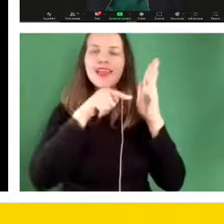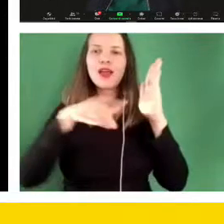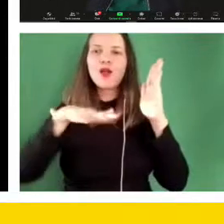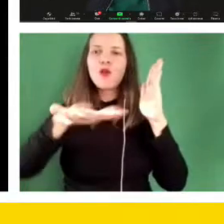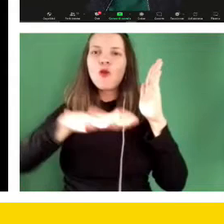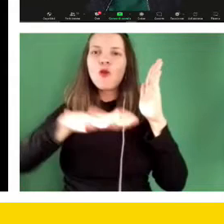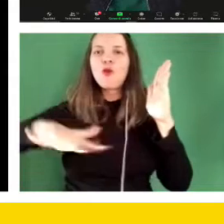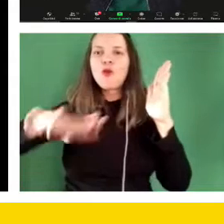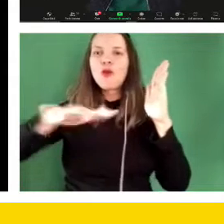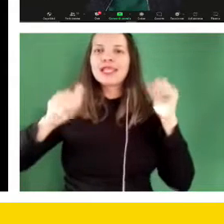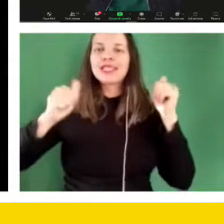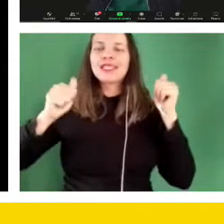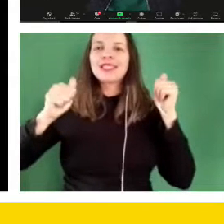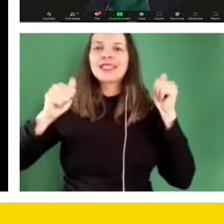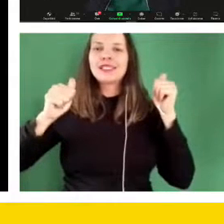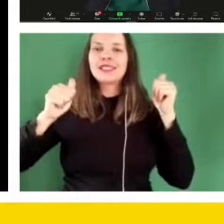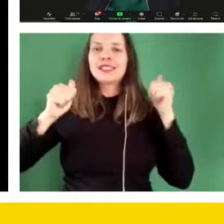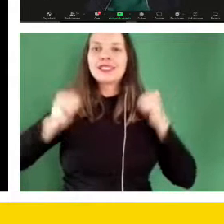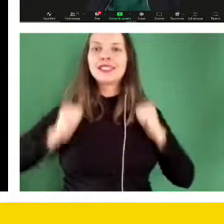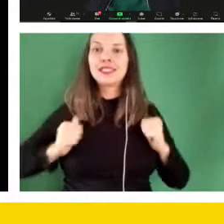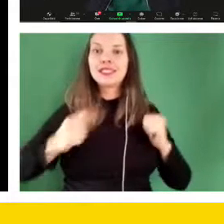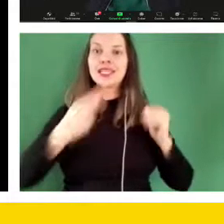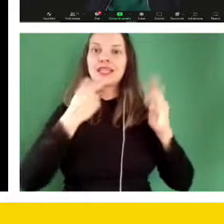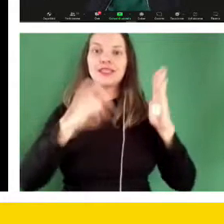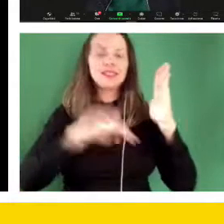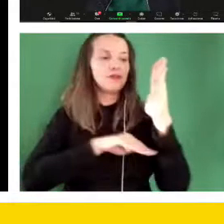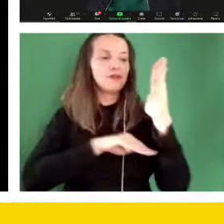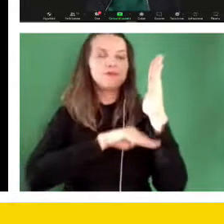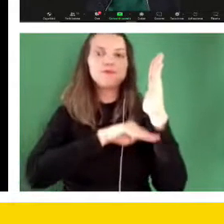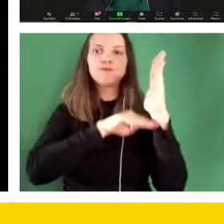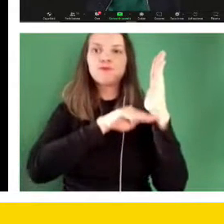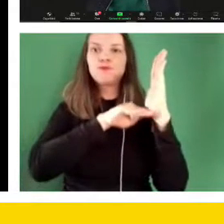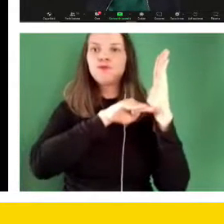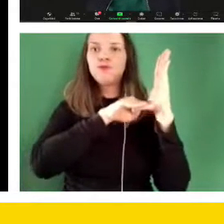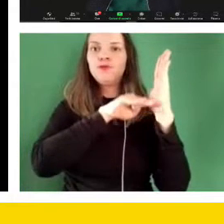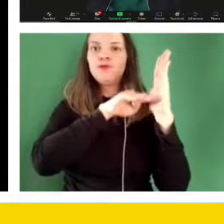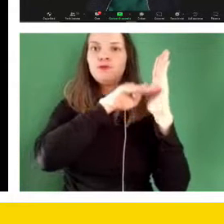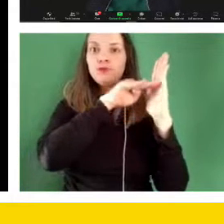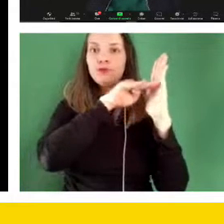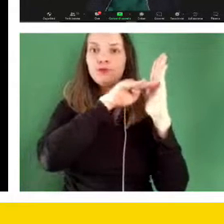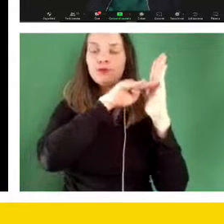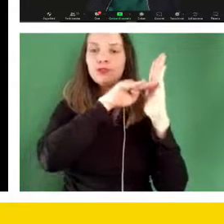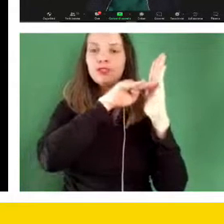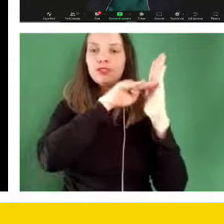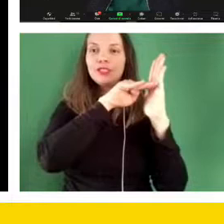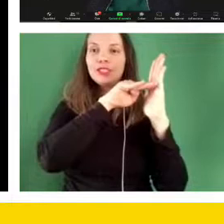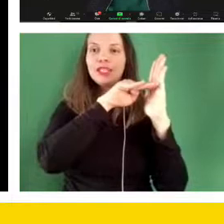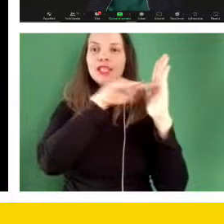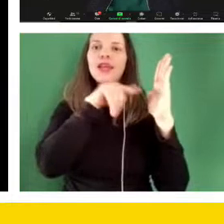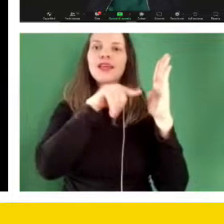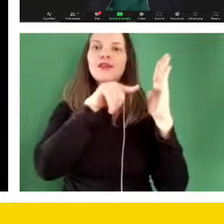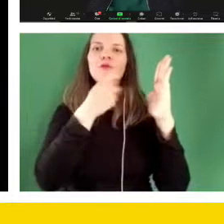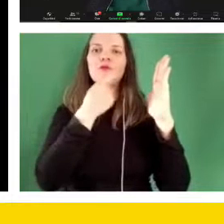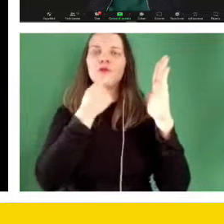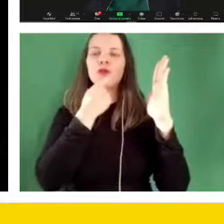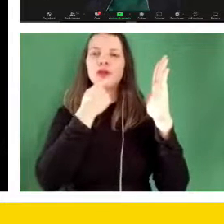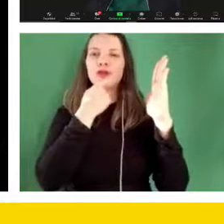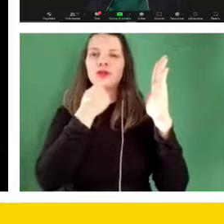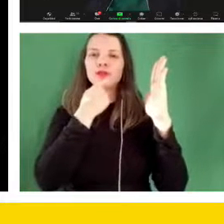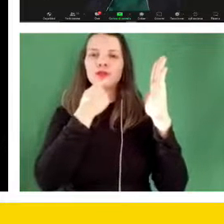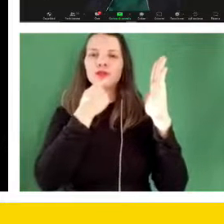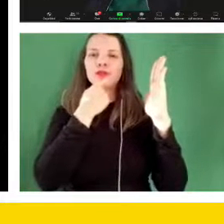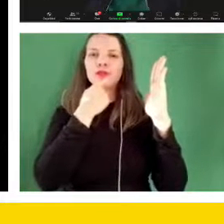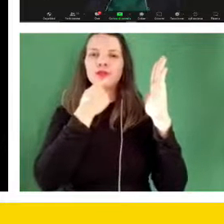en todas las esquinas de las calles del distrito para que las personas